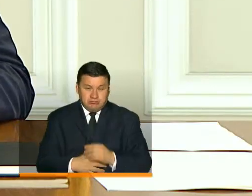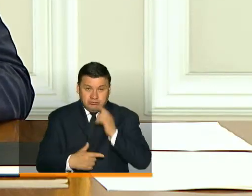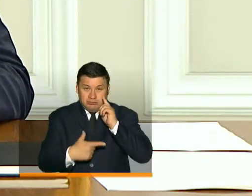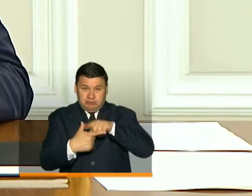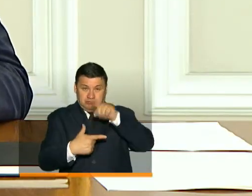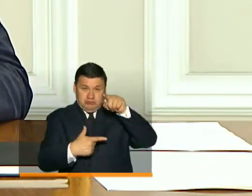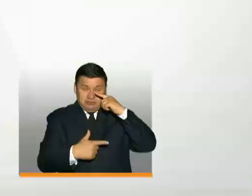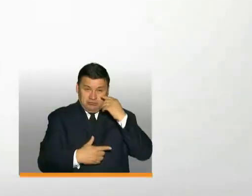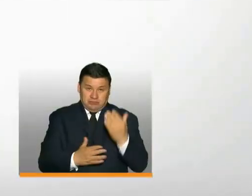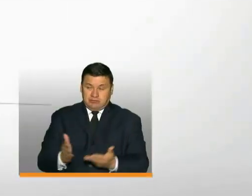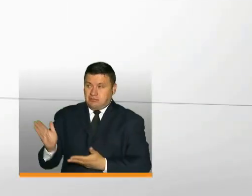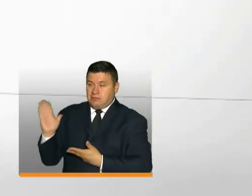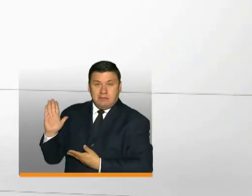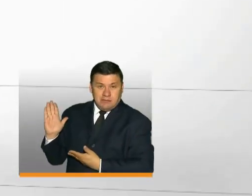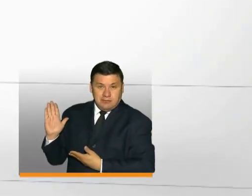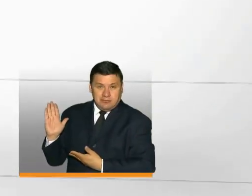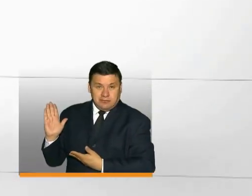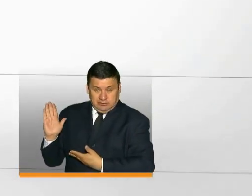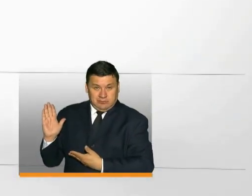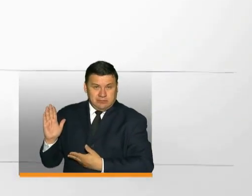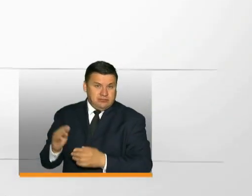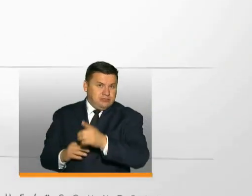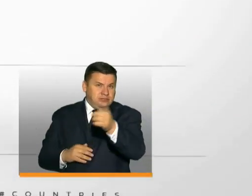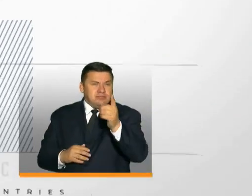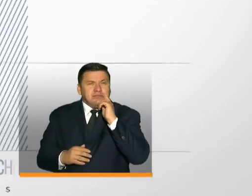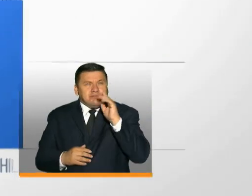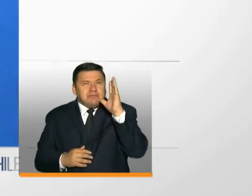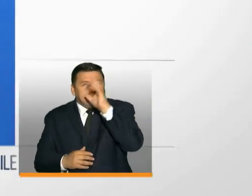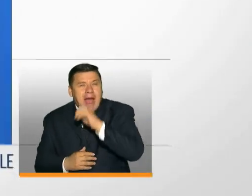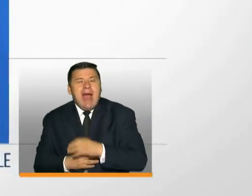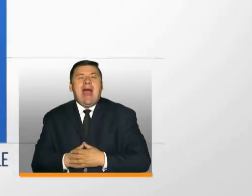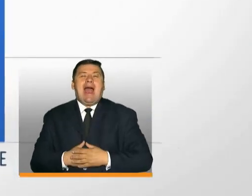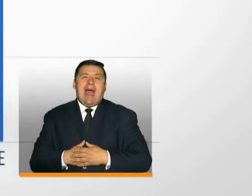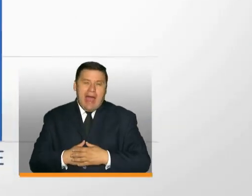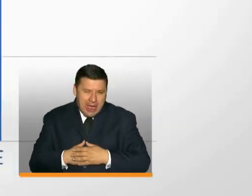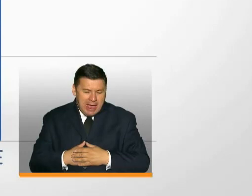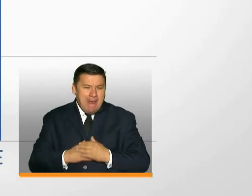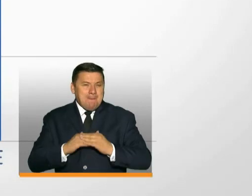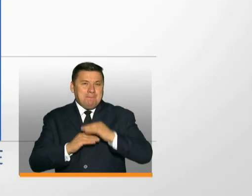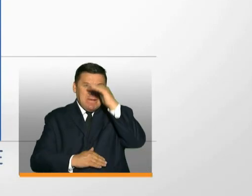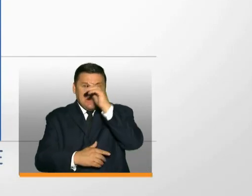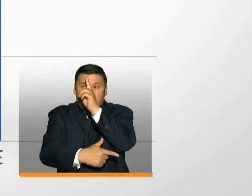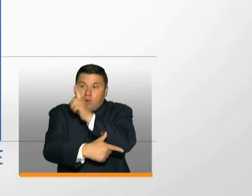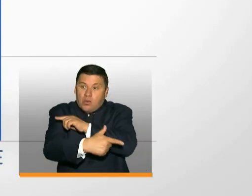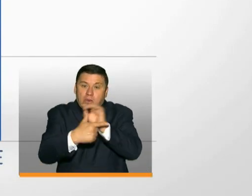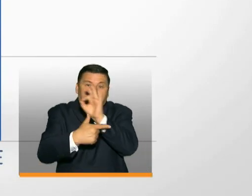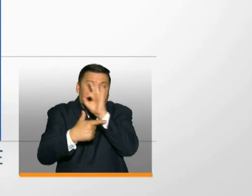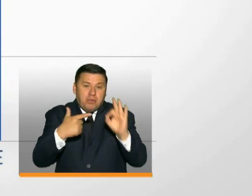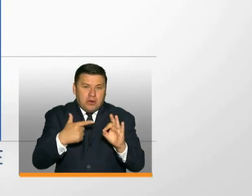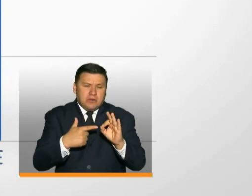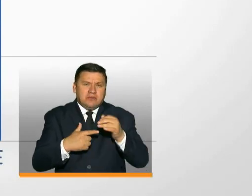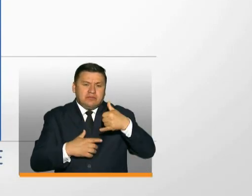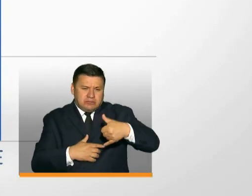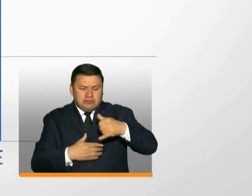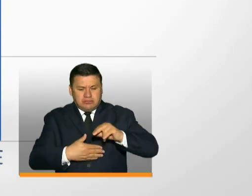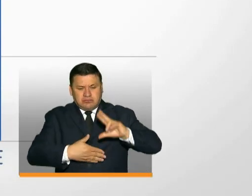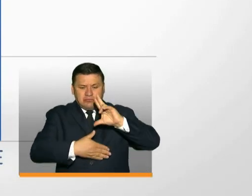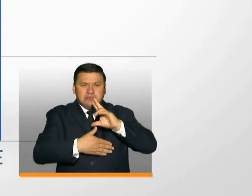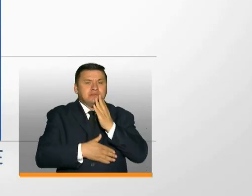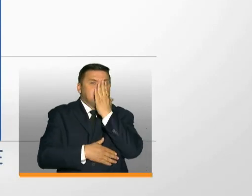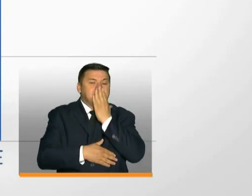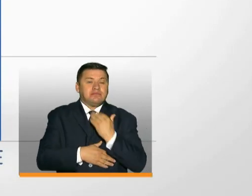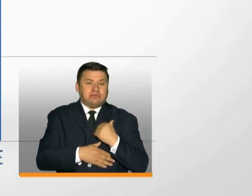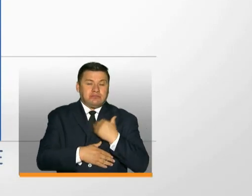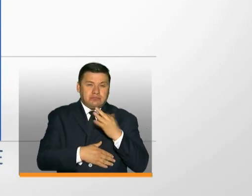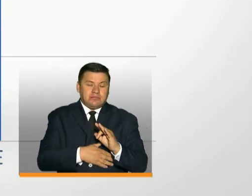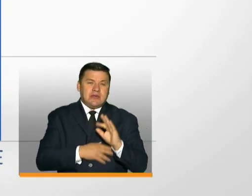gráfica a continuación. Y en esta gráfica ustedes se van a dar cuenta cómo, sobre todo en el entorno del continente, nosotros